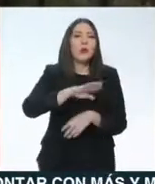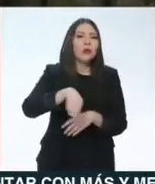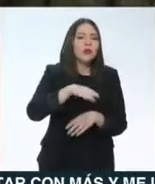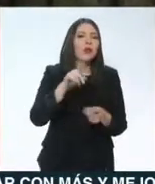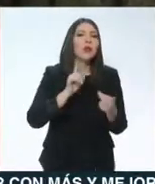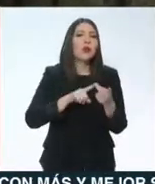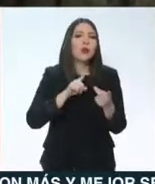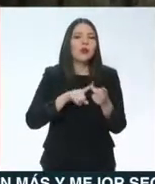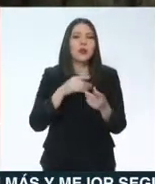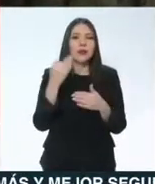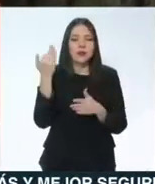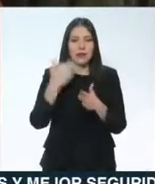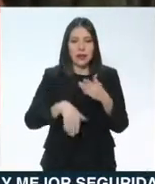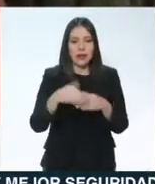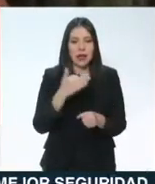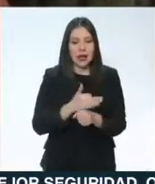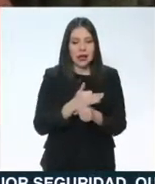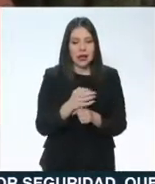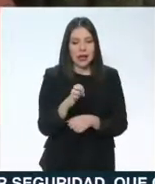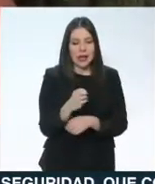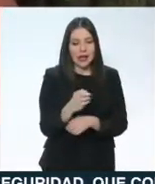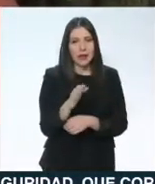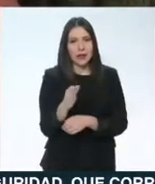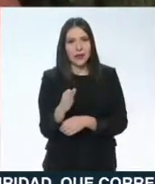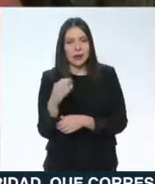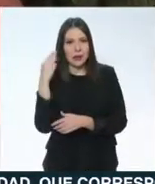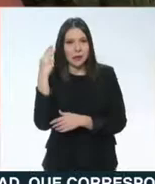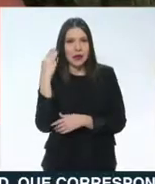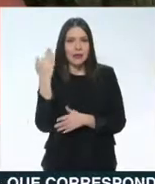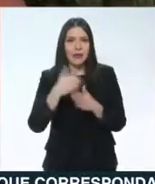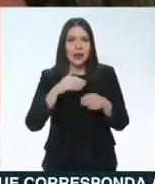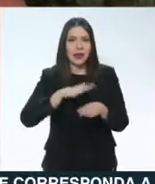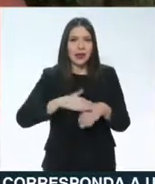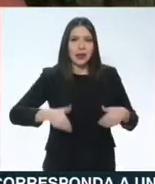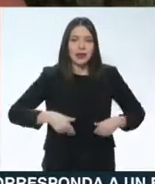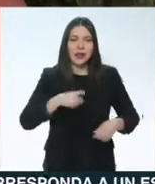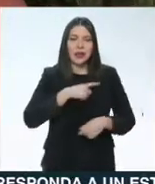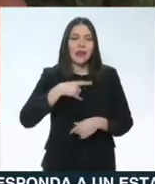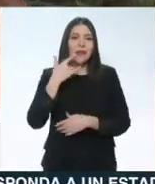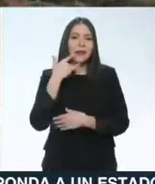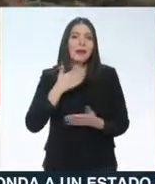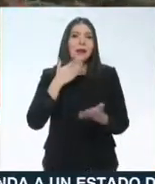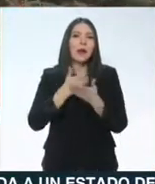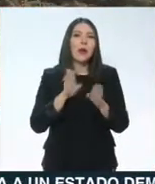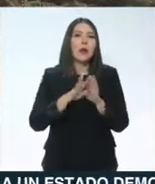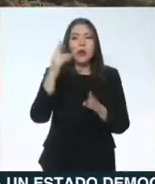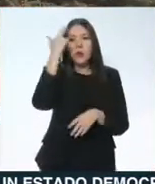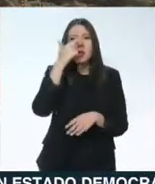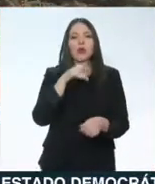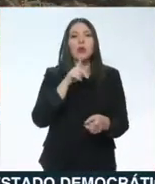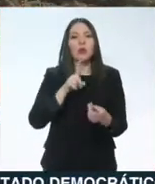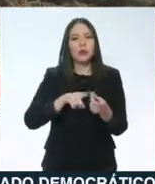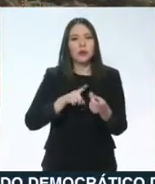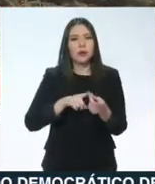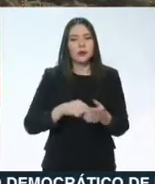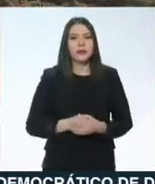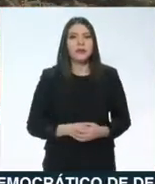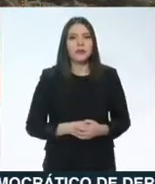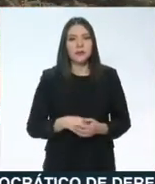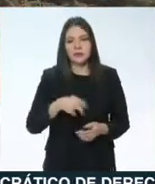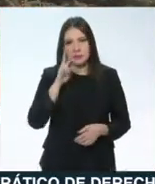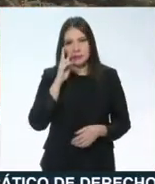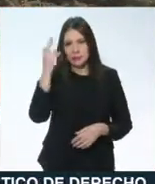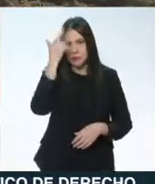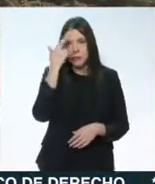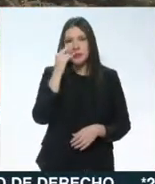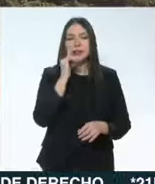quedan algunos días de enero, todavía febrero y marzo. Así es. Pues hay más puestas de escena que debemos de disfrutar. Pueden revisar nuestras redes sociales,